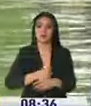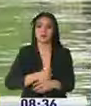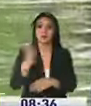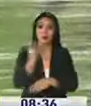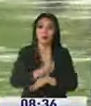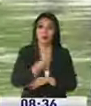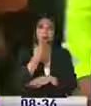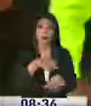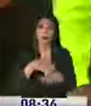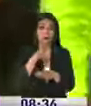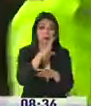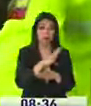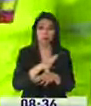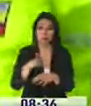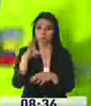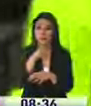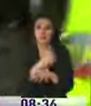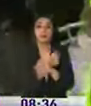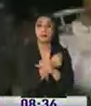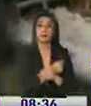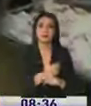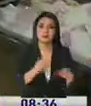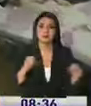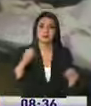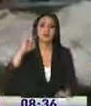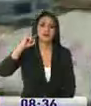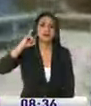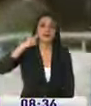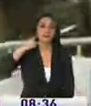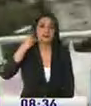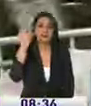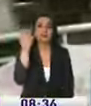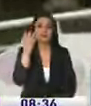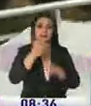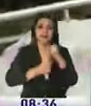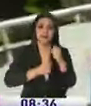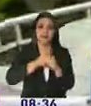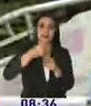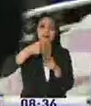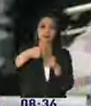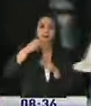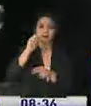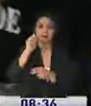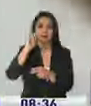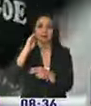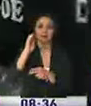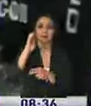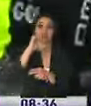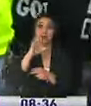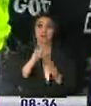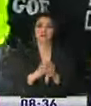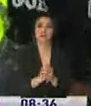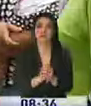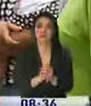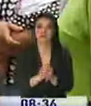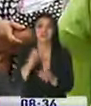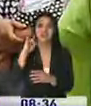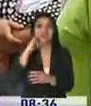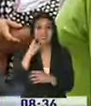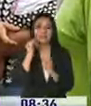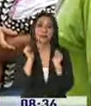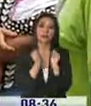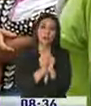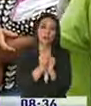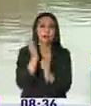estas labores, se pudo rescatar el cadáver de Nicole, de 15 años. La adolescente, junto a su mamá y a otras